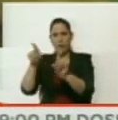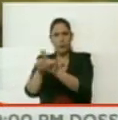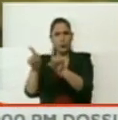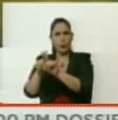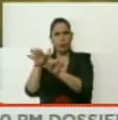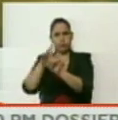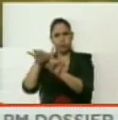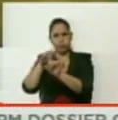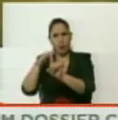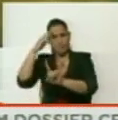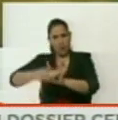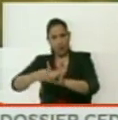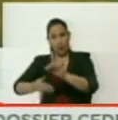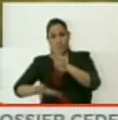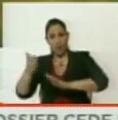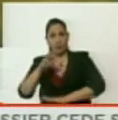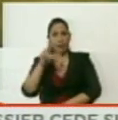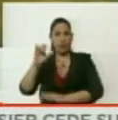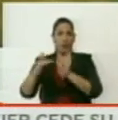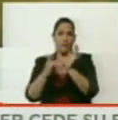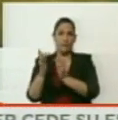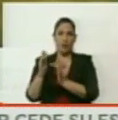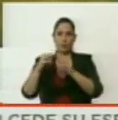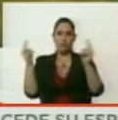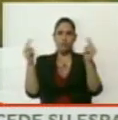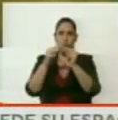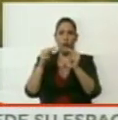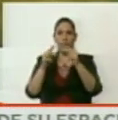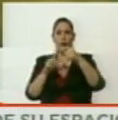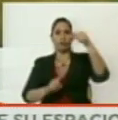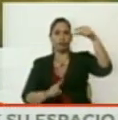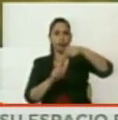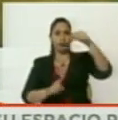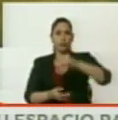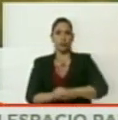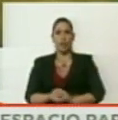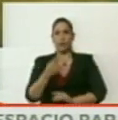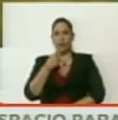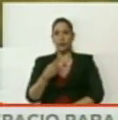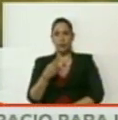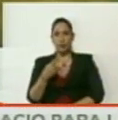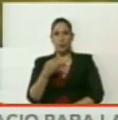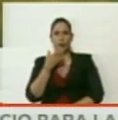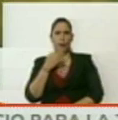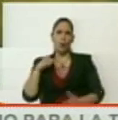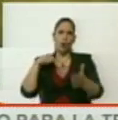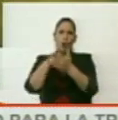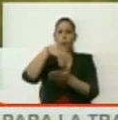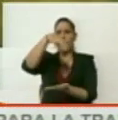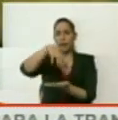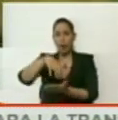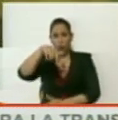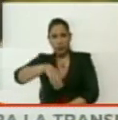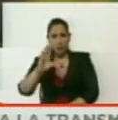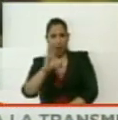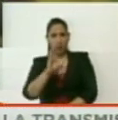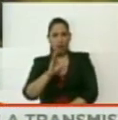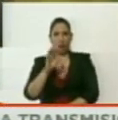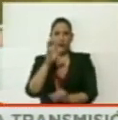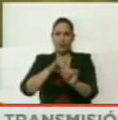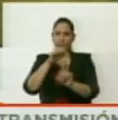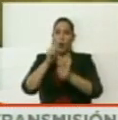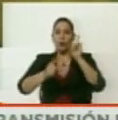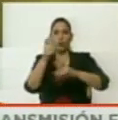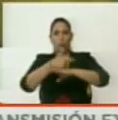a militares para ir el 30 de abril al puentecito en la autopista a decir que estaban dando un golpe de Estado aquí en Caracas, han engañado a